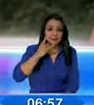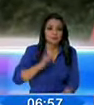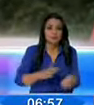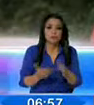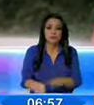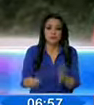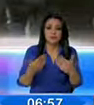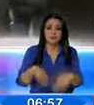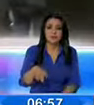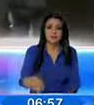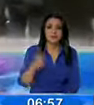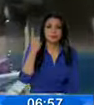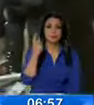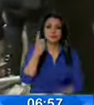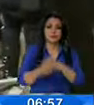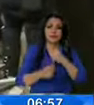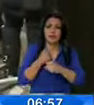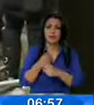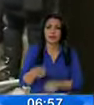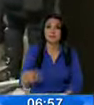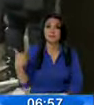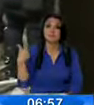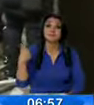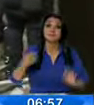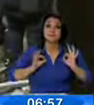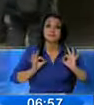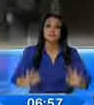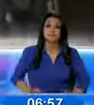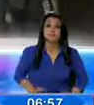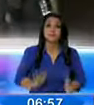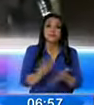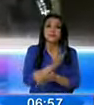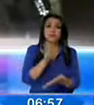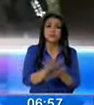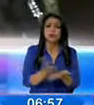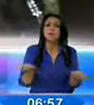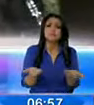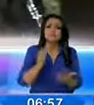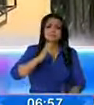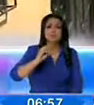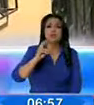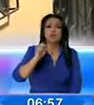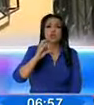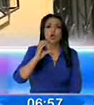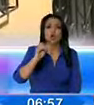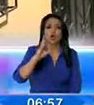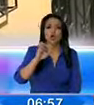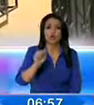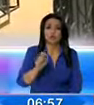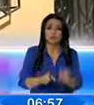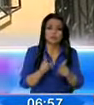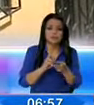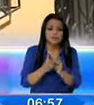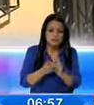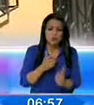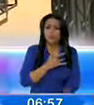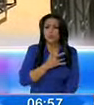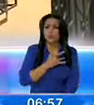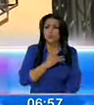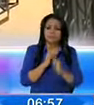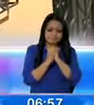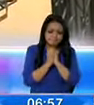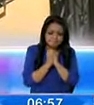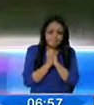11 años de edad. Llevaba el uniforme de la escuela ubicada en el parque central de Conocoto. Más de un vecino elevó una oración por el alma bendita